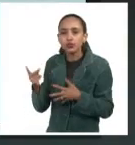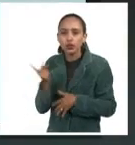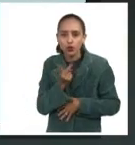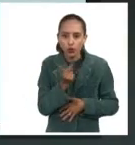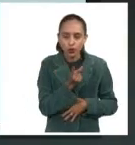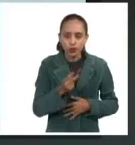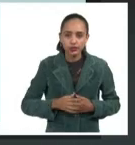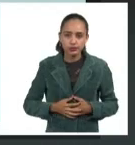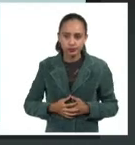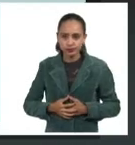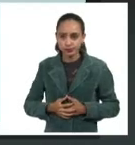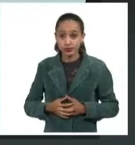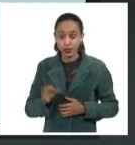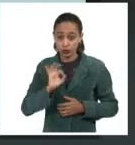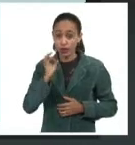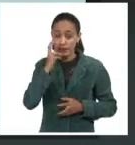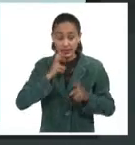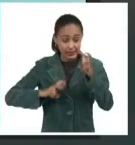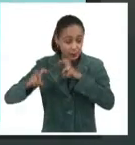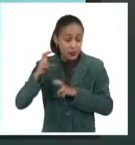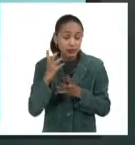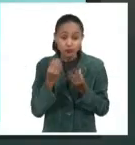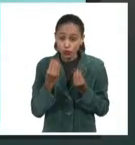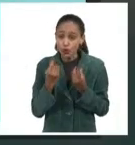por investigarse bastante,